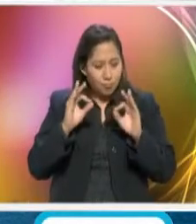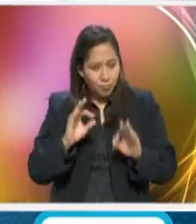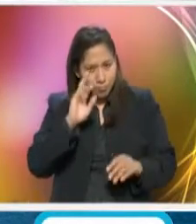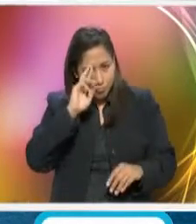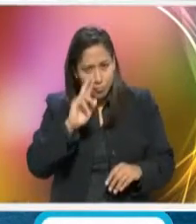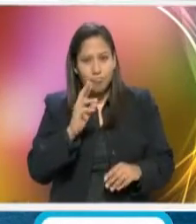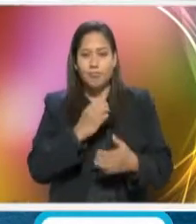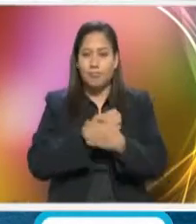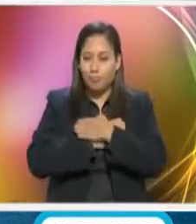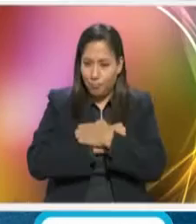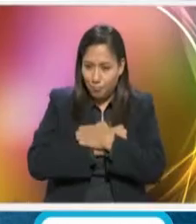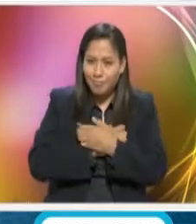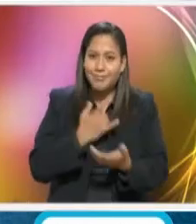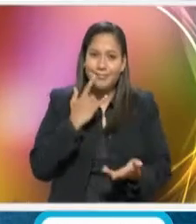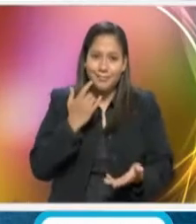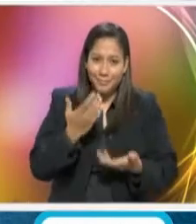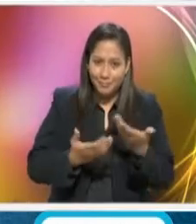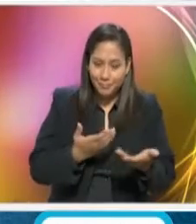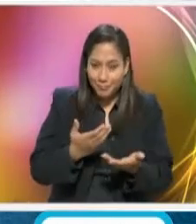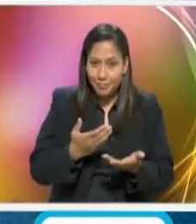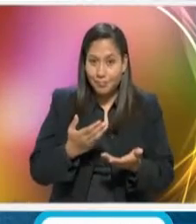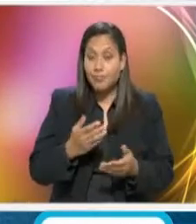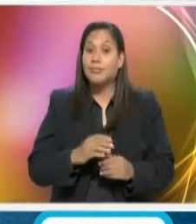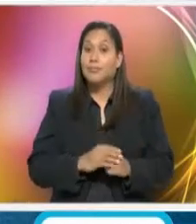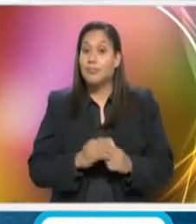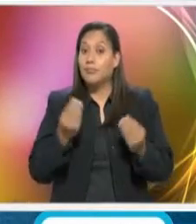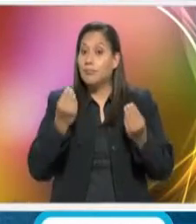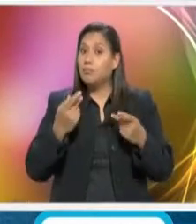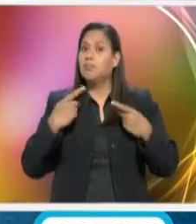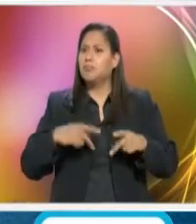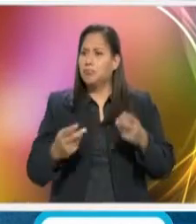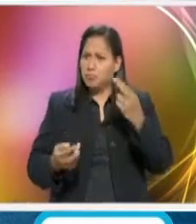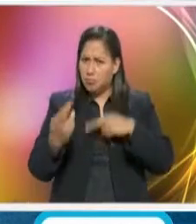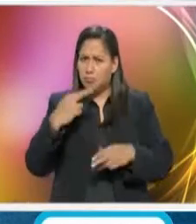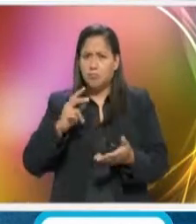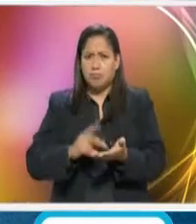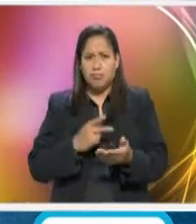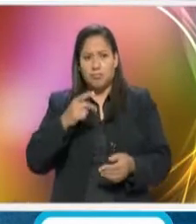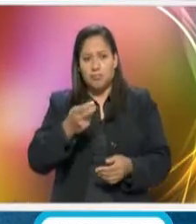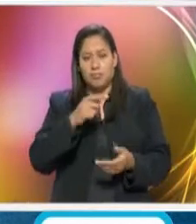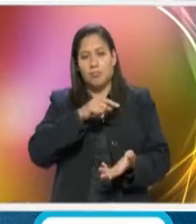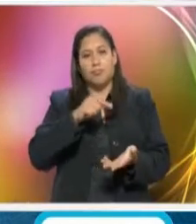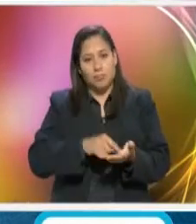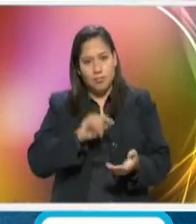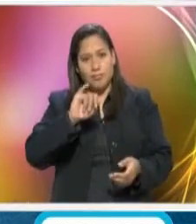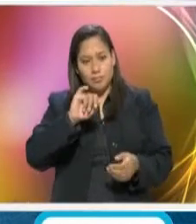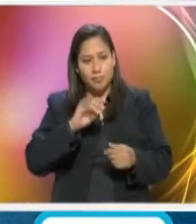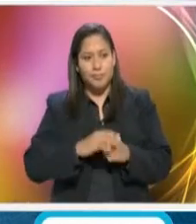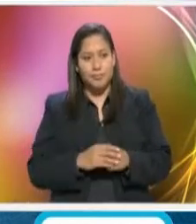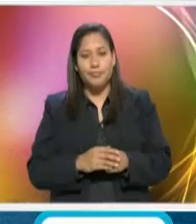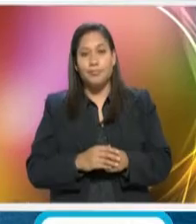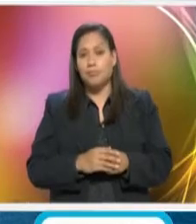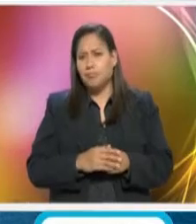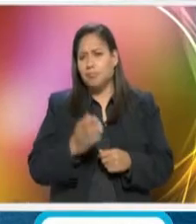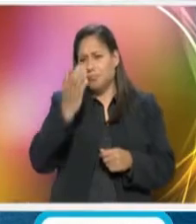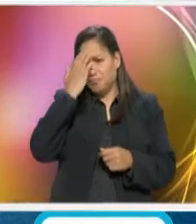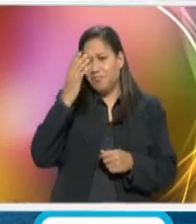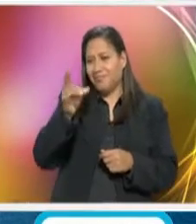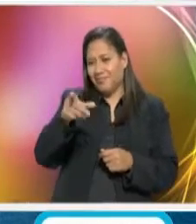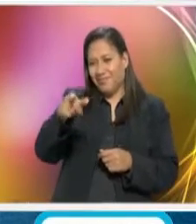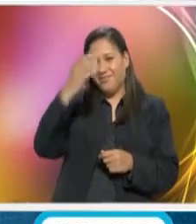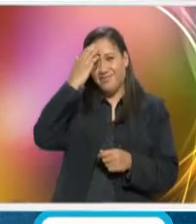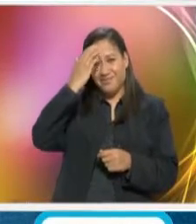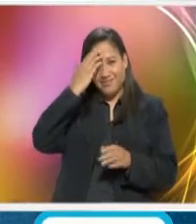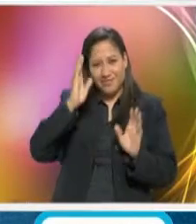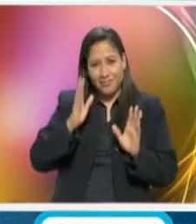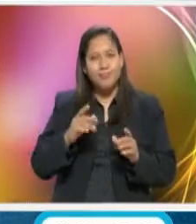un trato educado, un trato amable, por el cual muchos clientes regresan a este lugar. Así es, y te conocen ya, conocen a sus